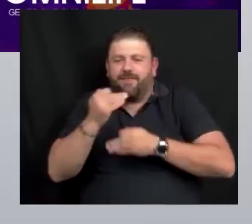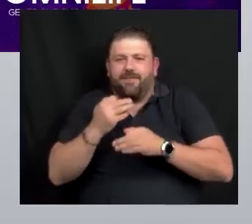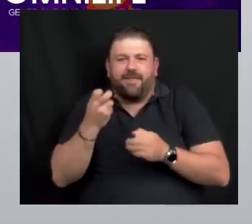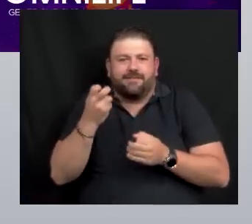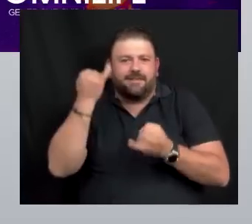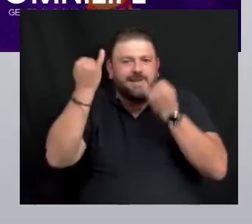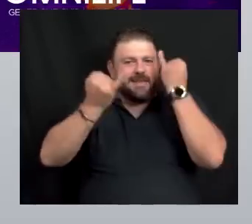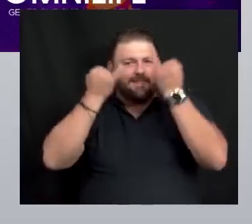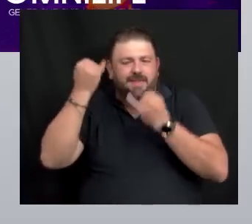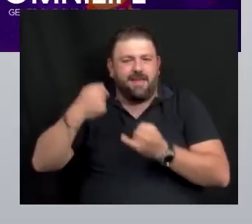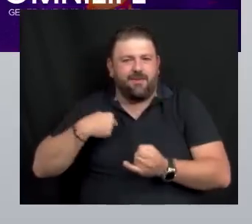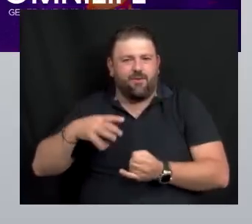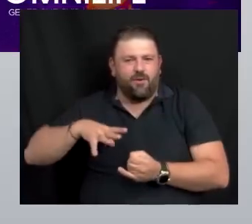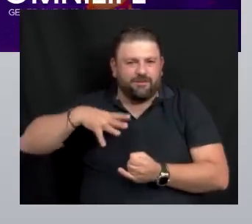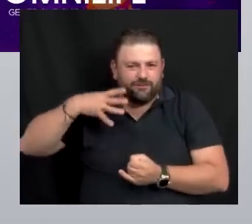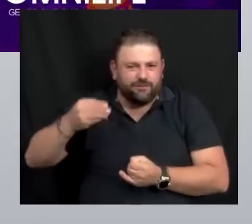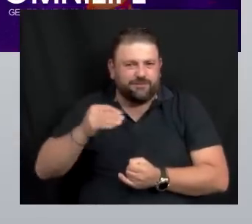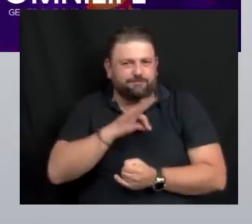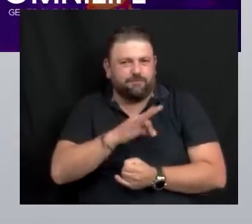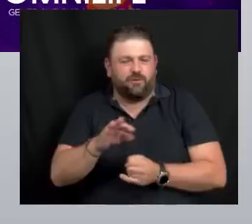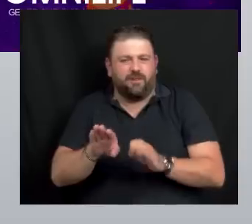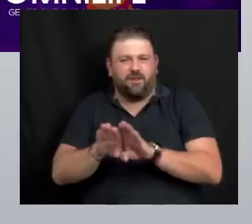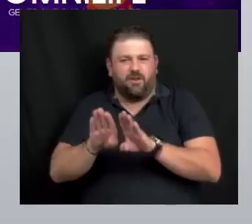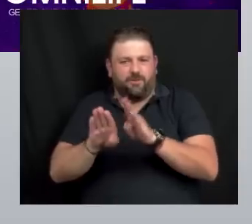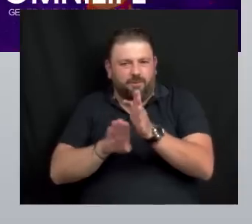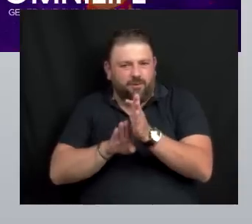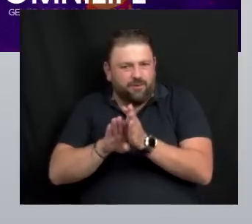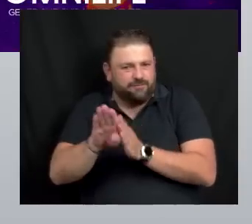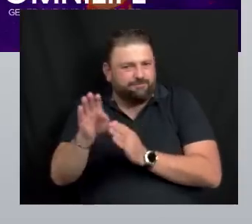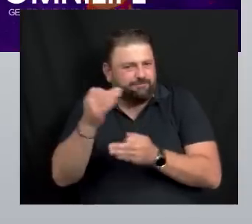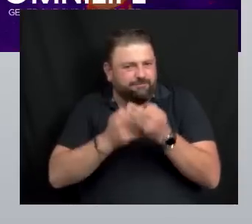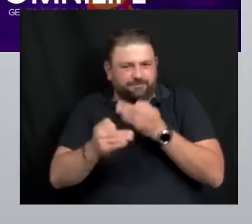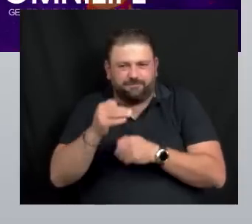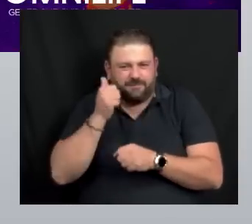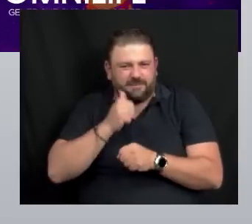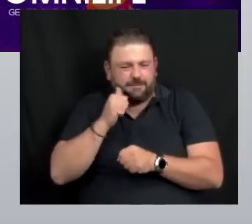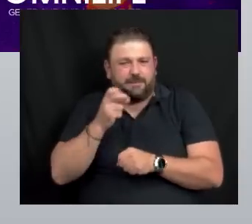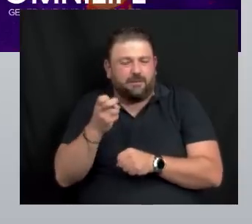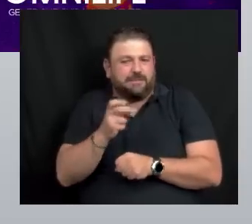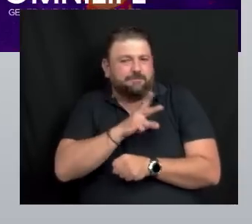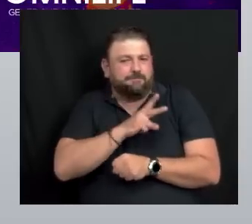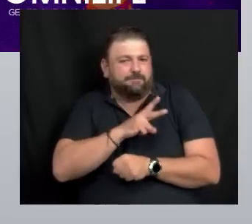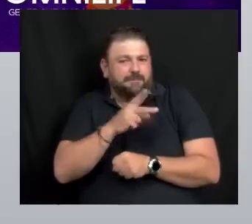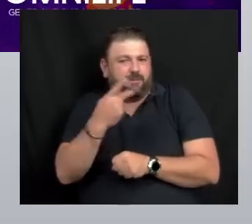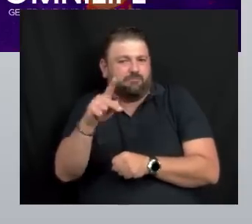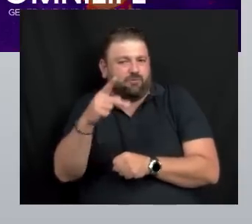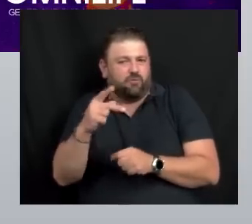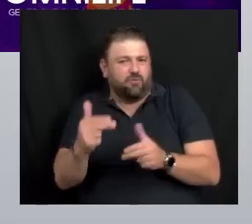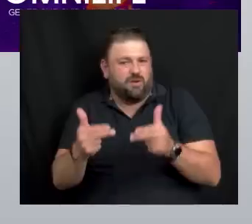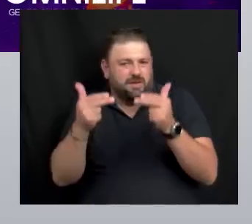que es el impulso que me genera lo que hago yo con mi negocio. Entonces,